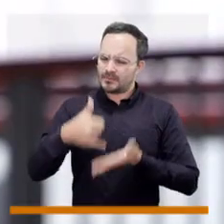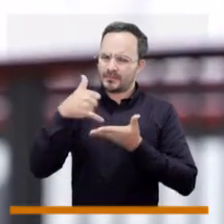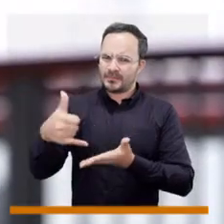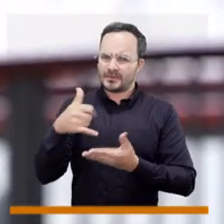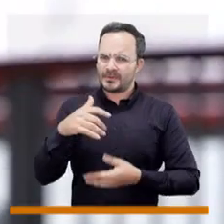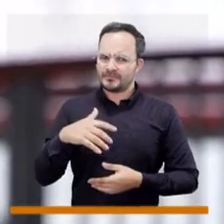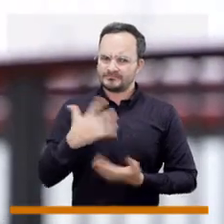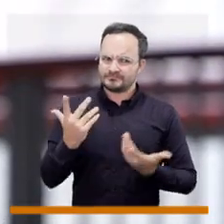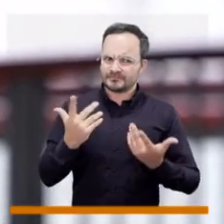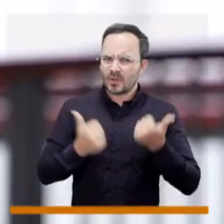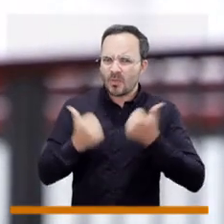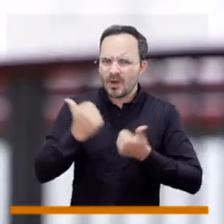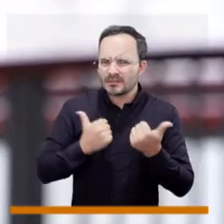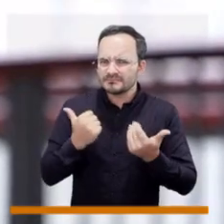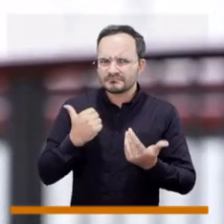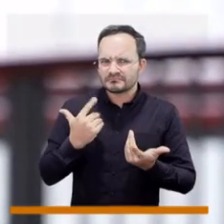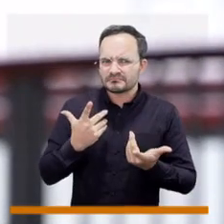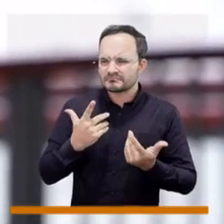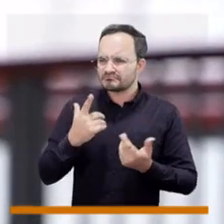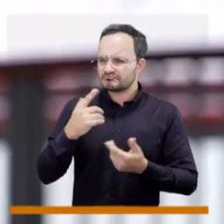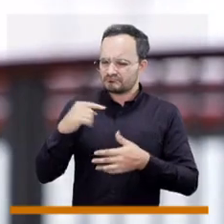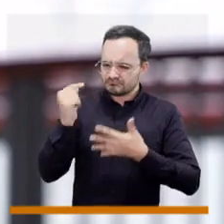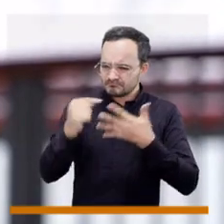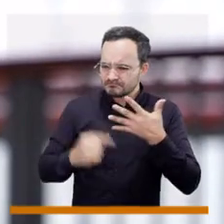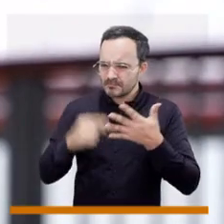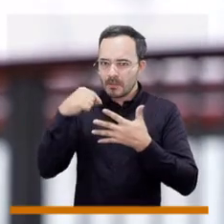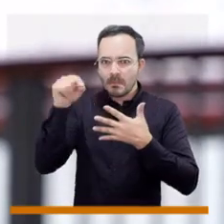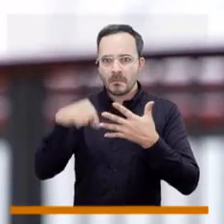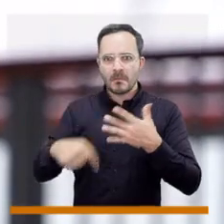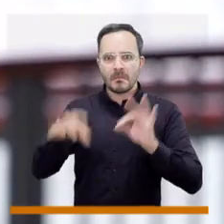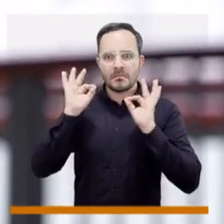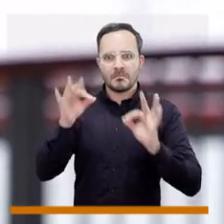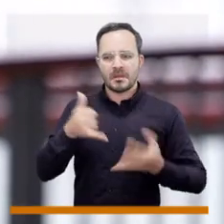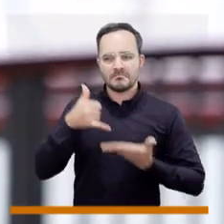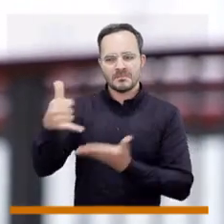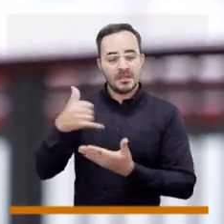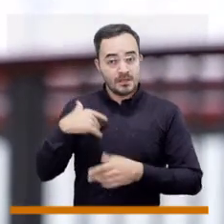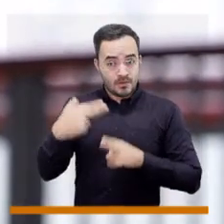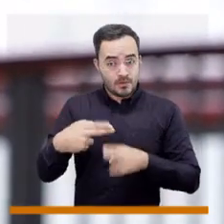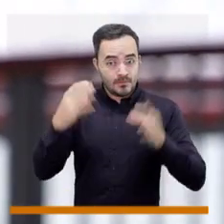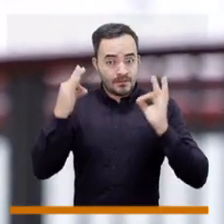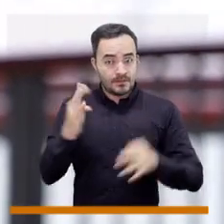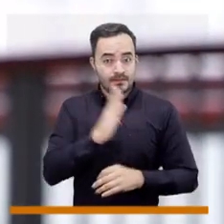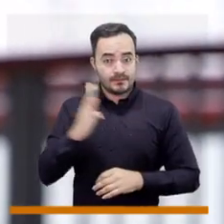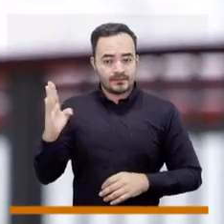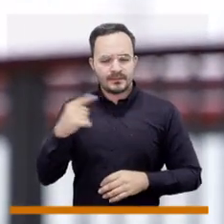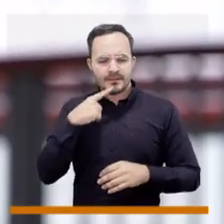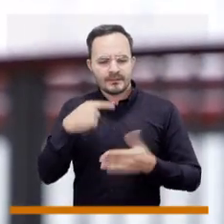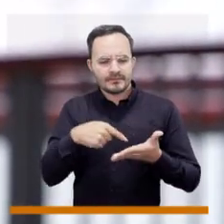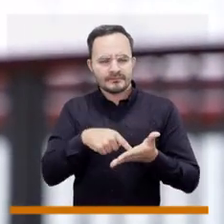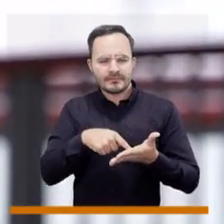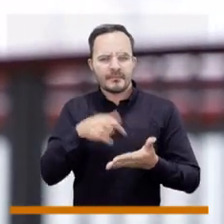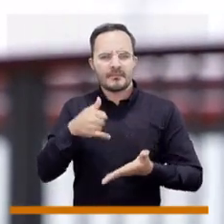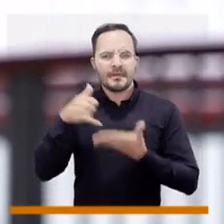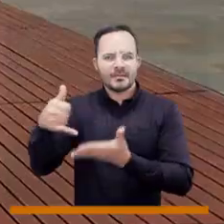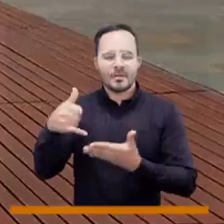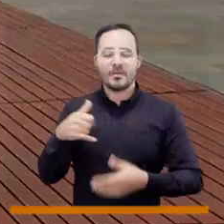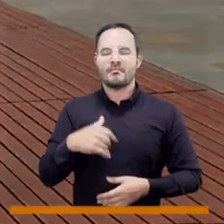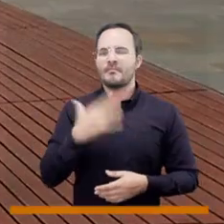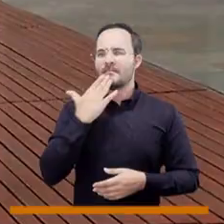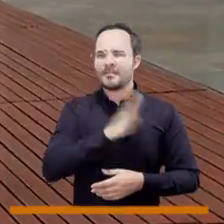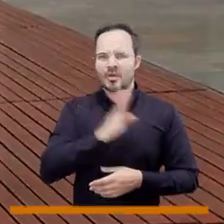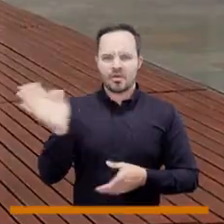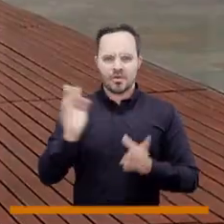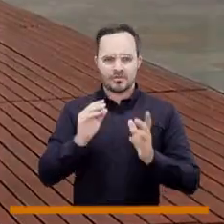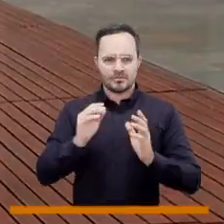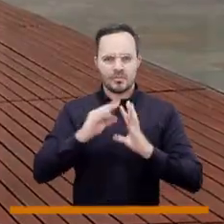acerca precisamente del premio que se llama la Mejor Biblioteca Verde del Mundo. Sí, es